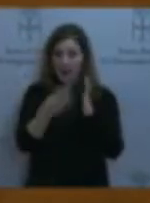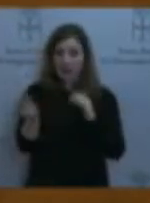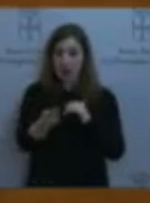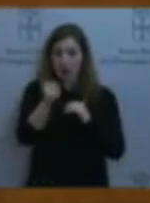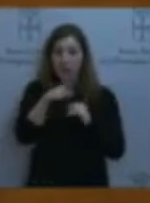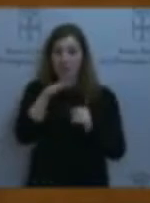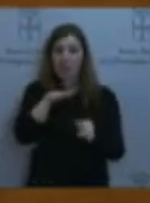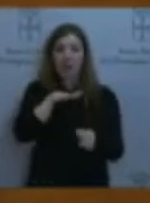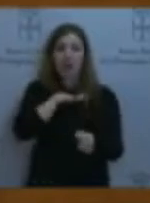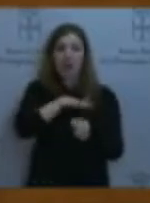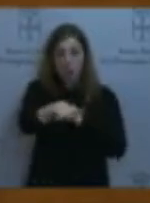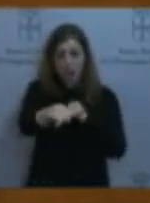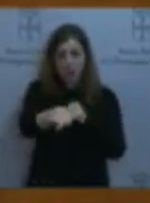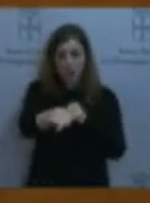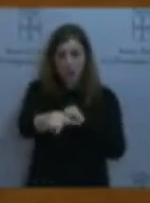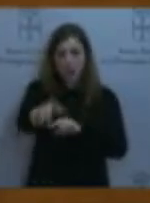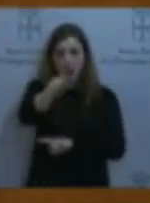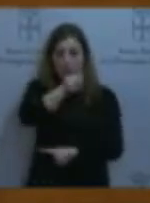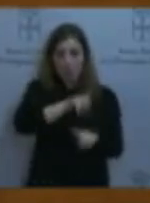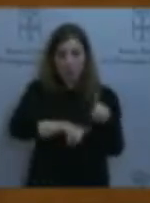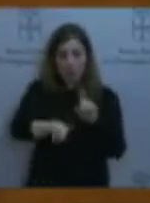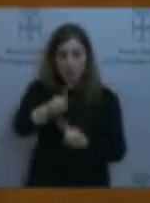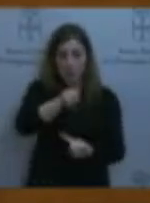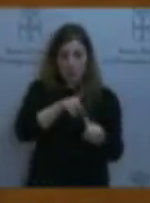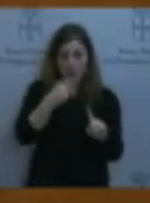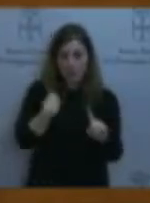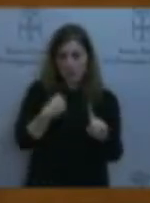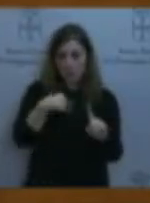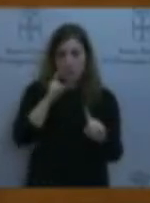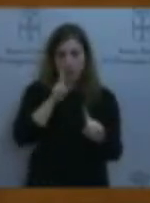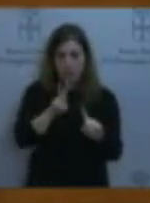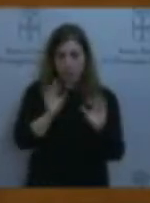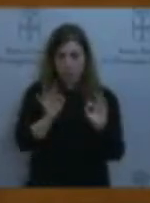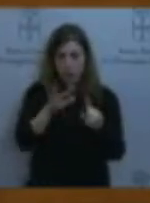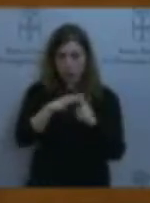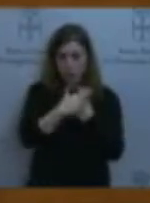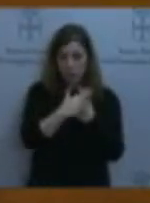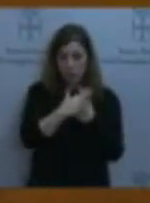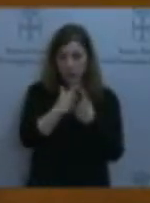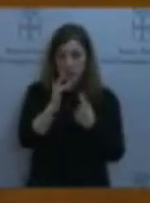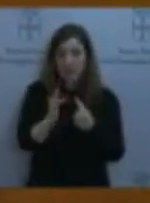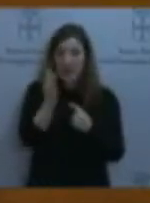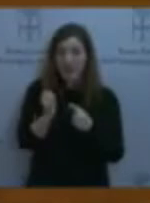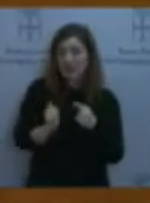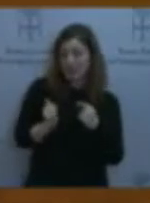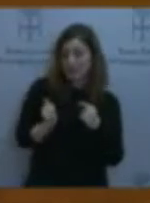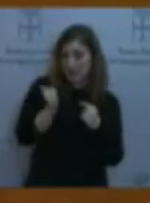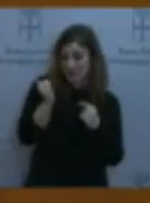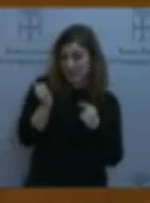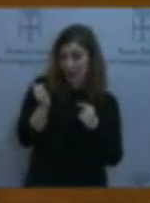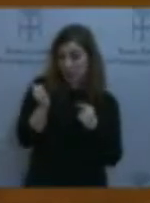que estamos viendo. Y la falacia de que no hay profesionales, pues se descubre muy